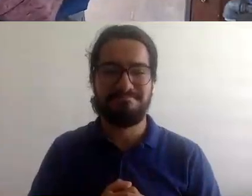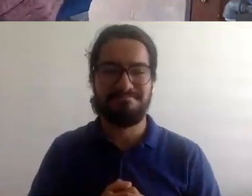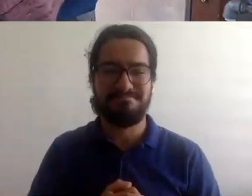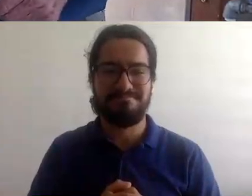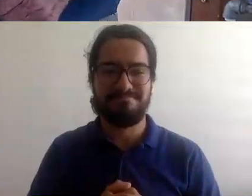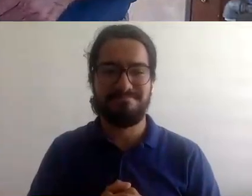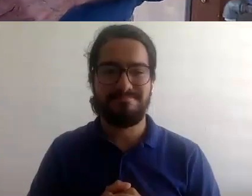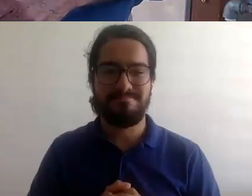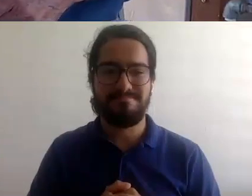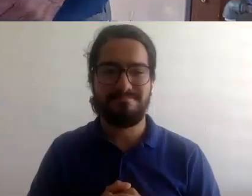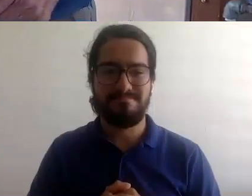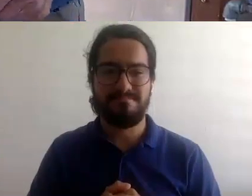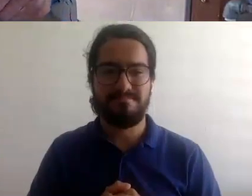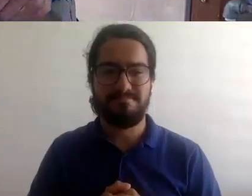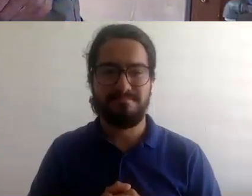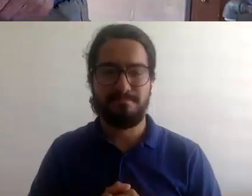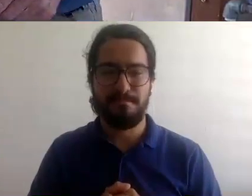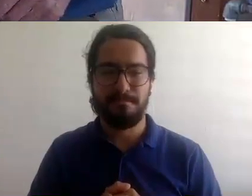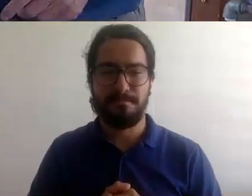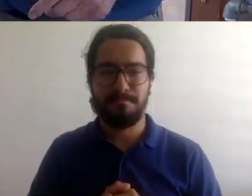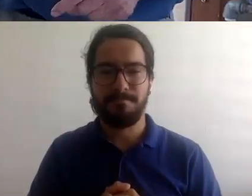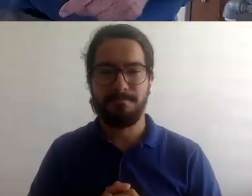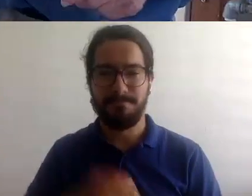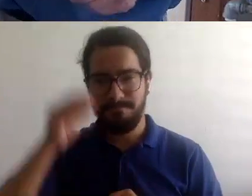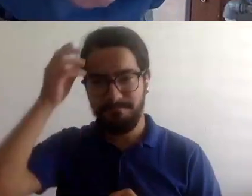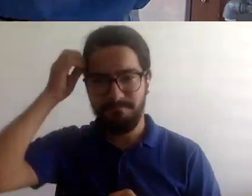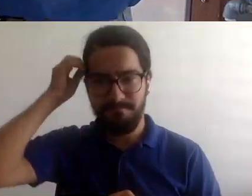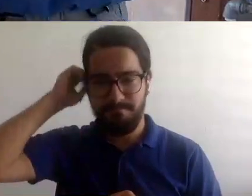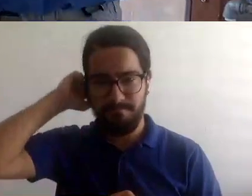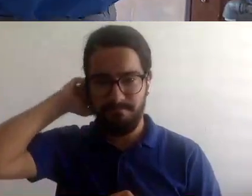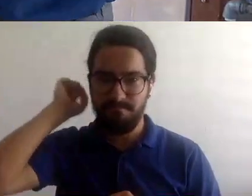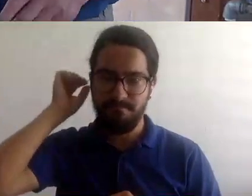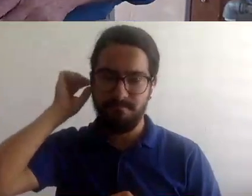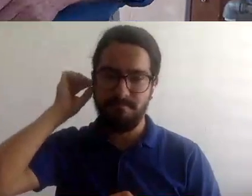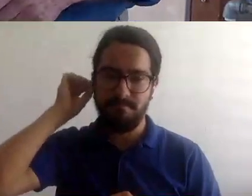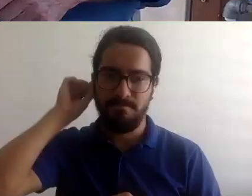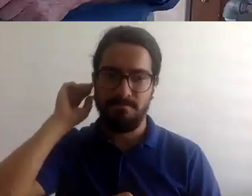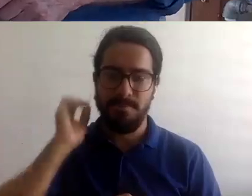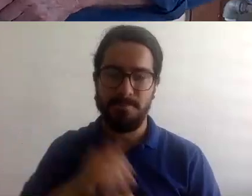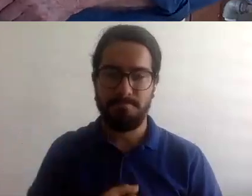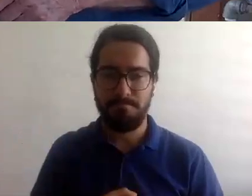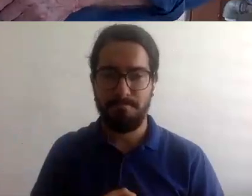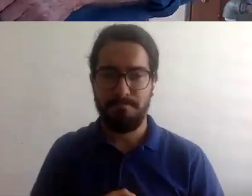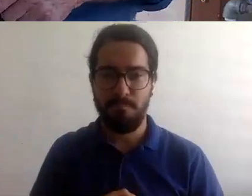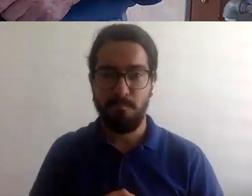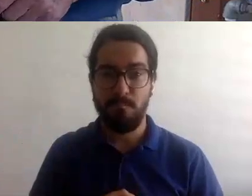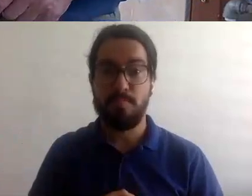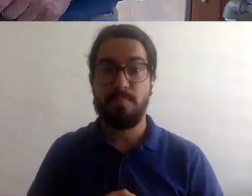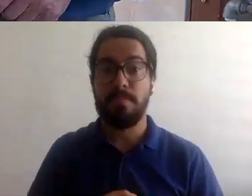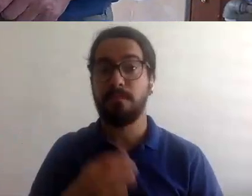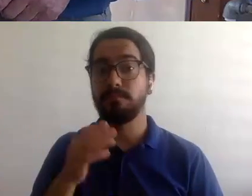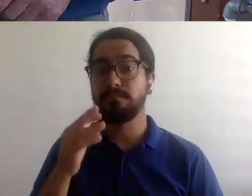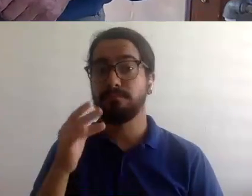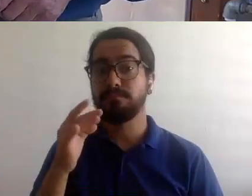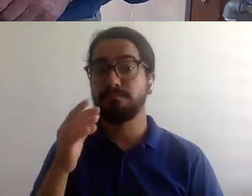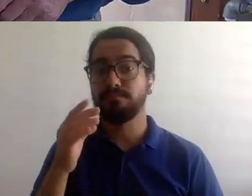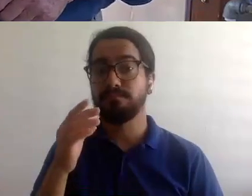yo no quería, por ejemplo, un día no quería estorbar la tierra por la mala